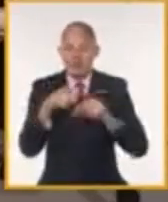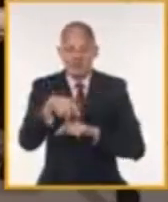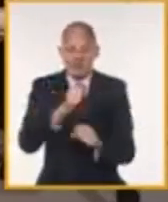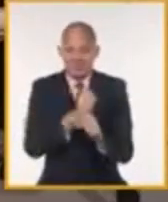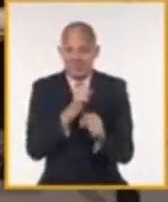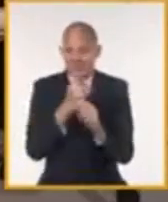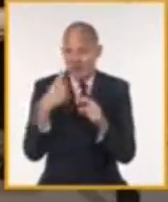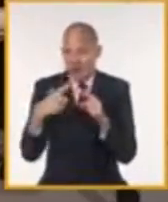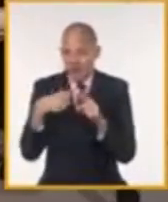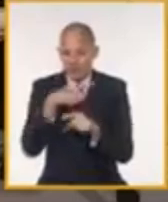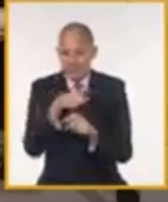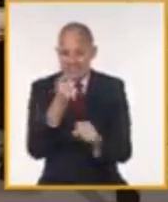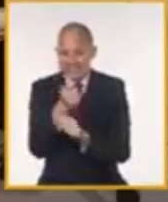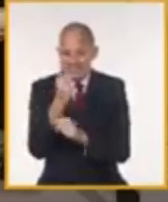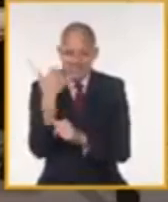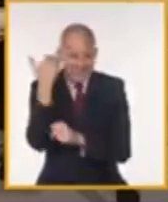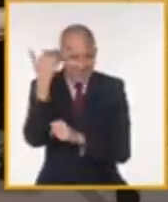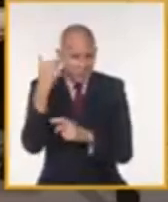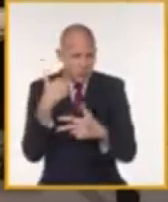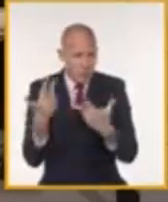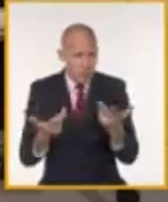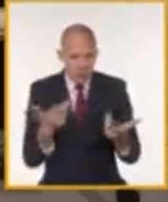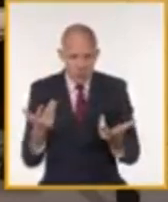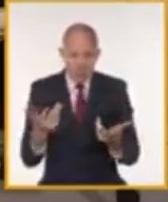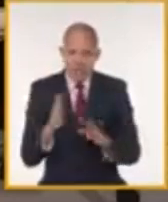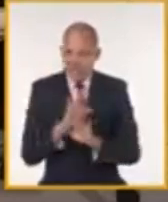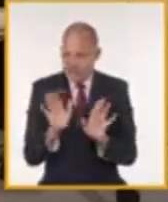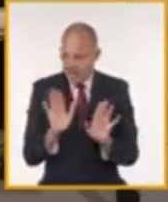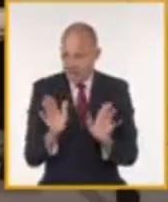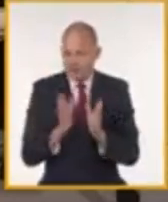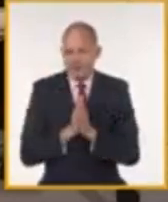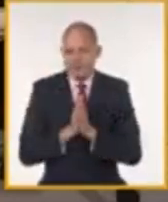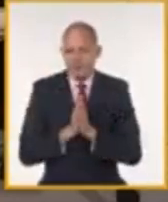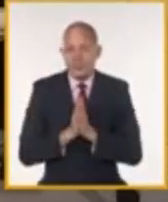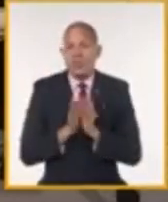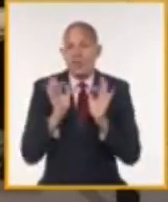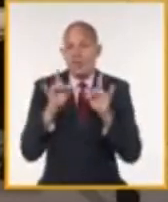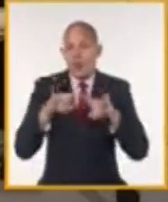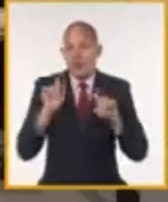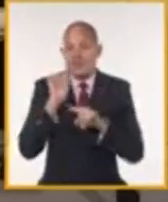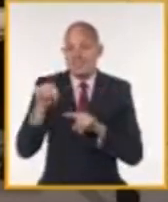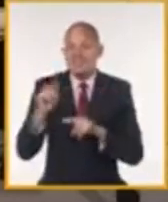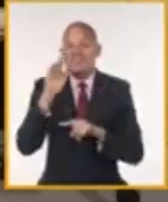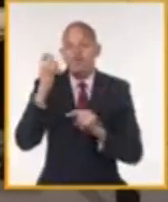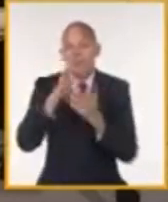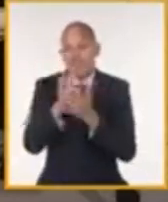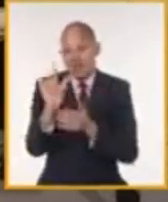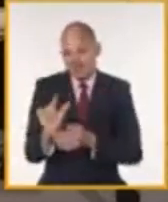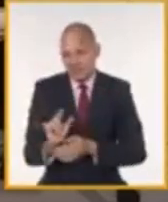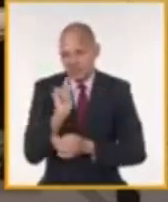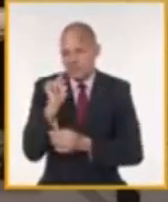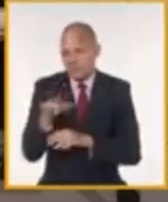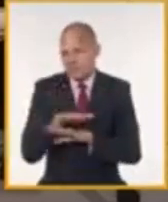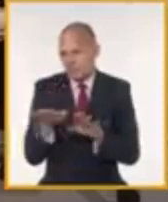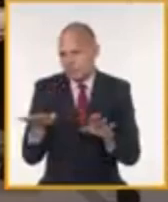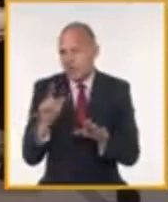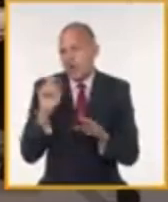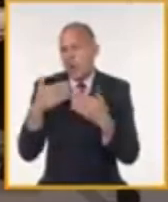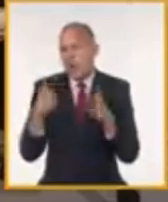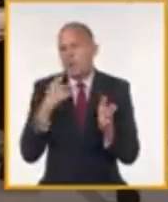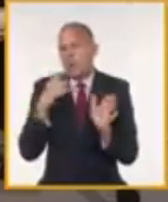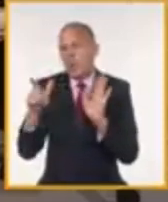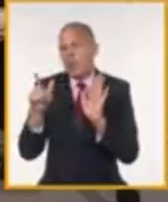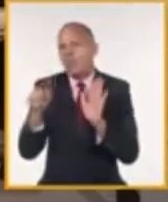la preparación, se logró iniciar con la Universidad Agraria de La Habana la primera edición del curso de